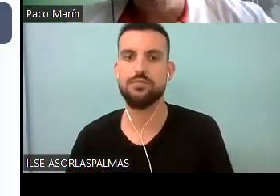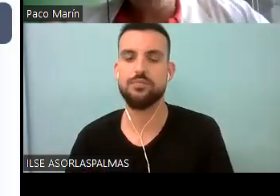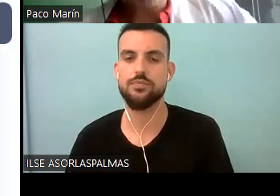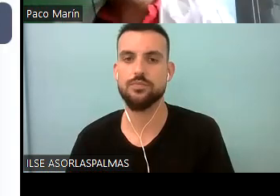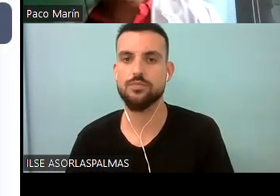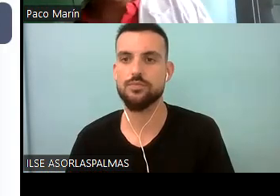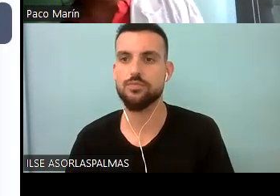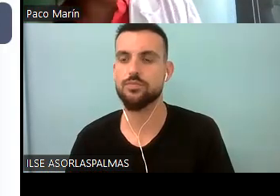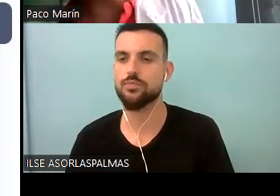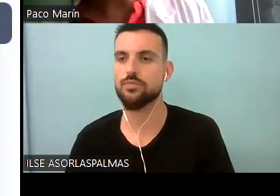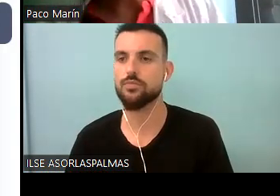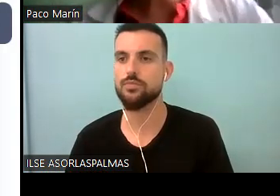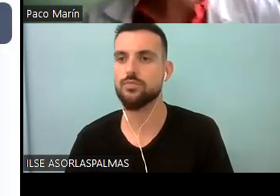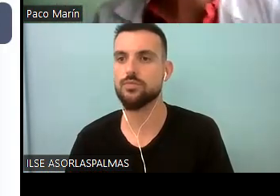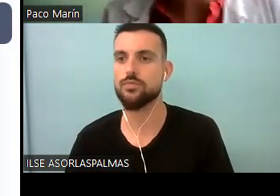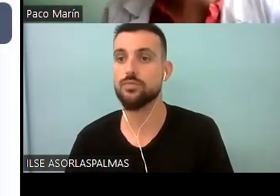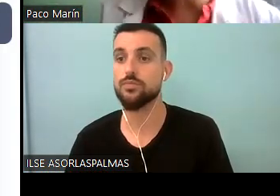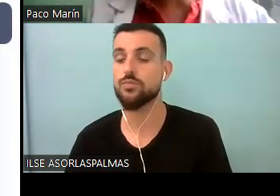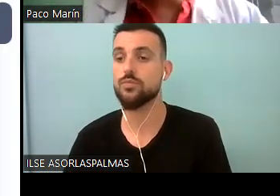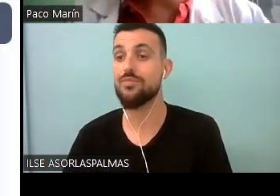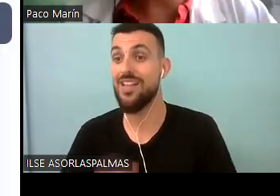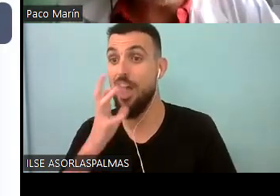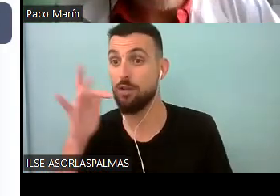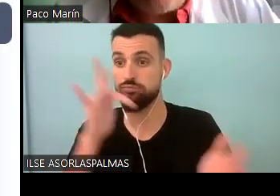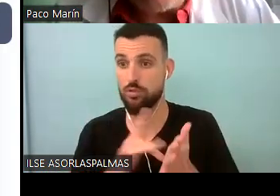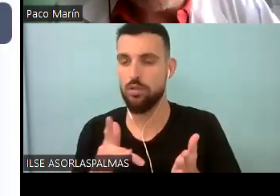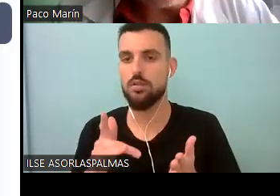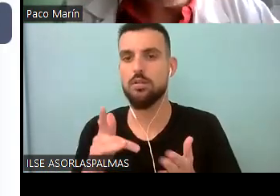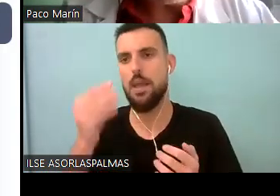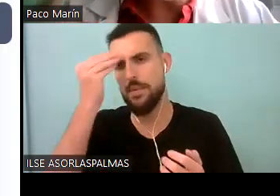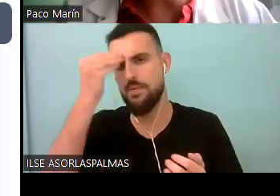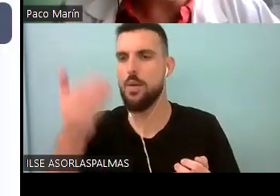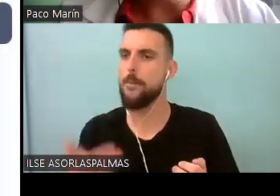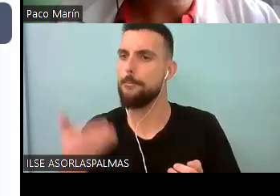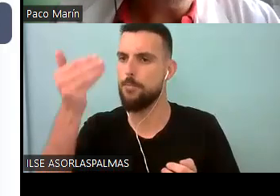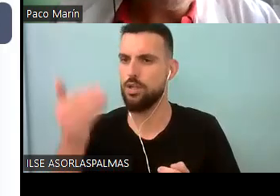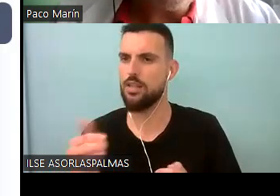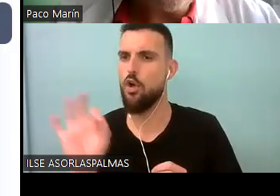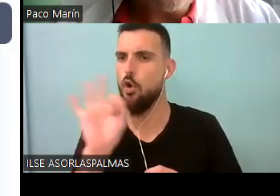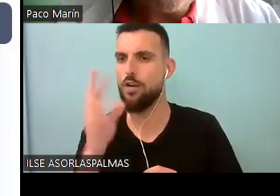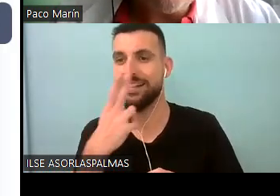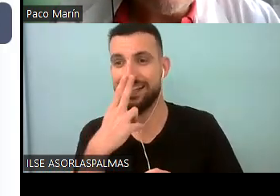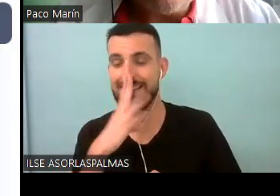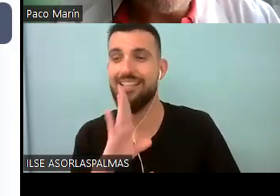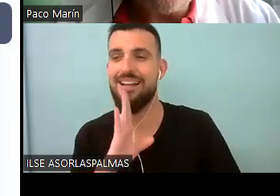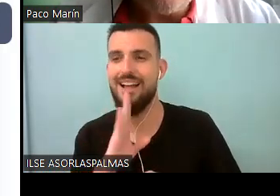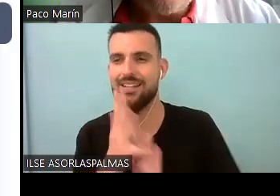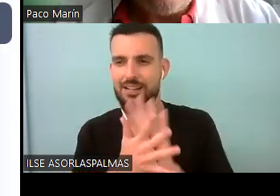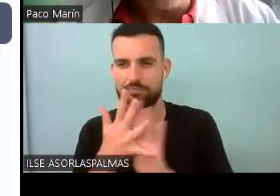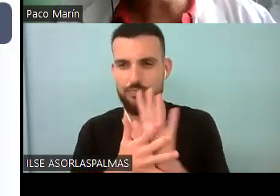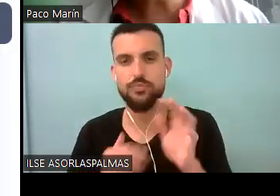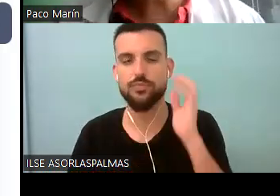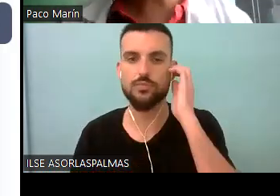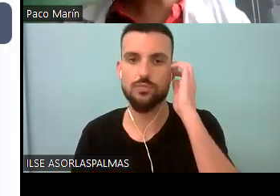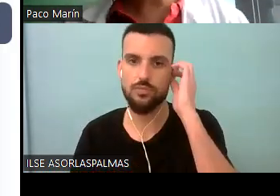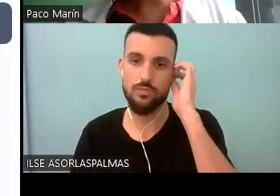Y aquí hemos llegado a un punto que resulta importante y resulta interesante, una de las cosas que hemos comentado al principio de todo.